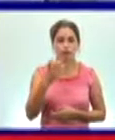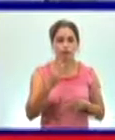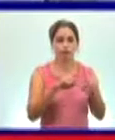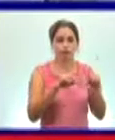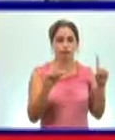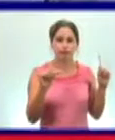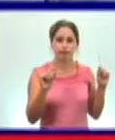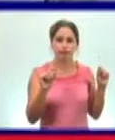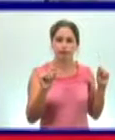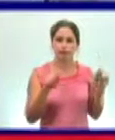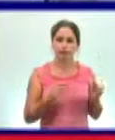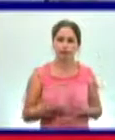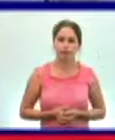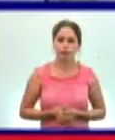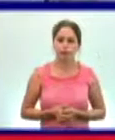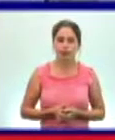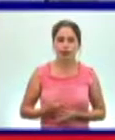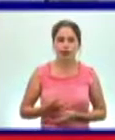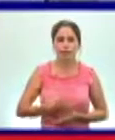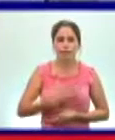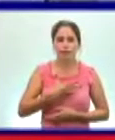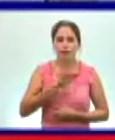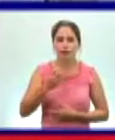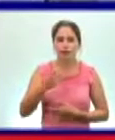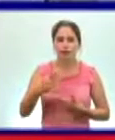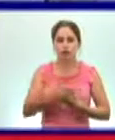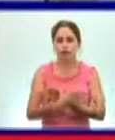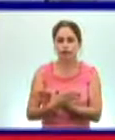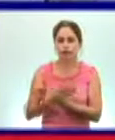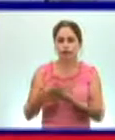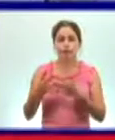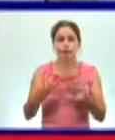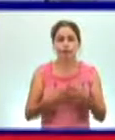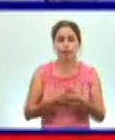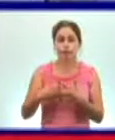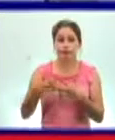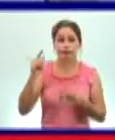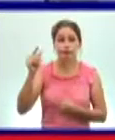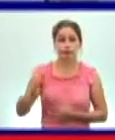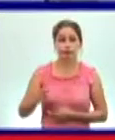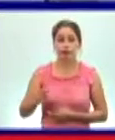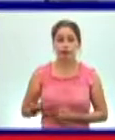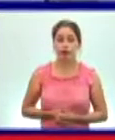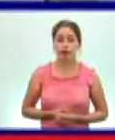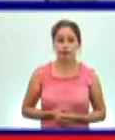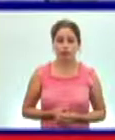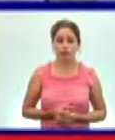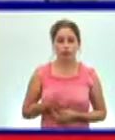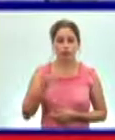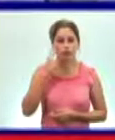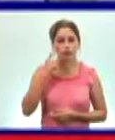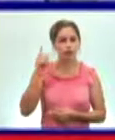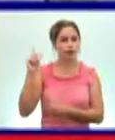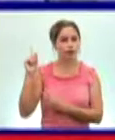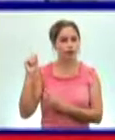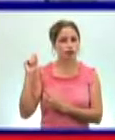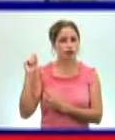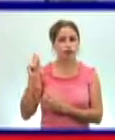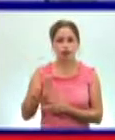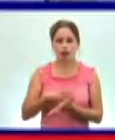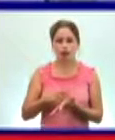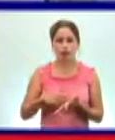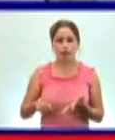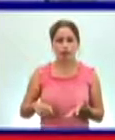pues sencillamente, el espíritu de los norteamericanos. Aquí les dejo la cita unos segundos para que la puedan